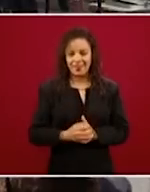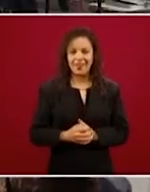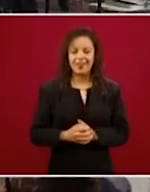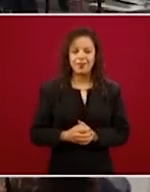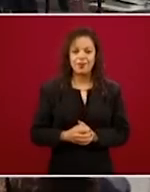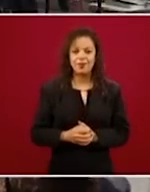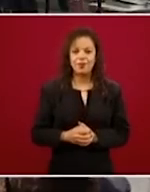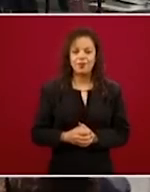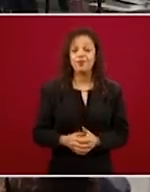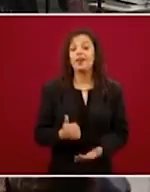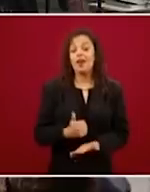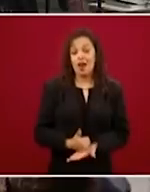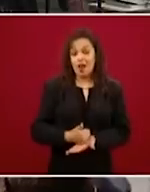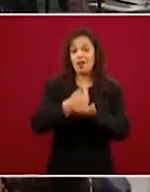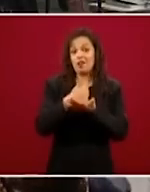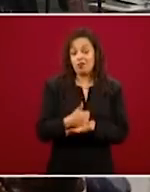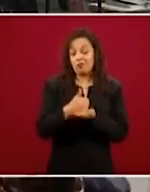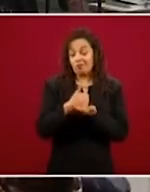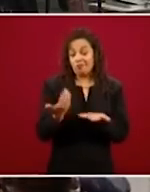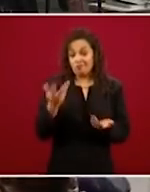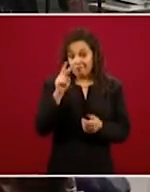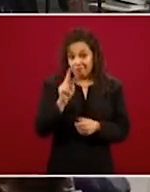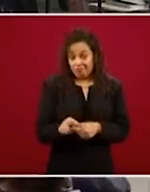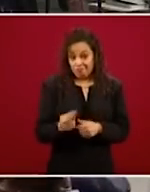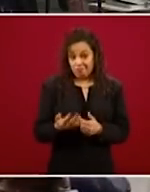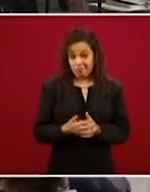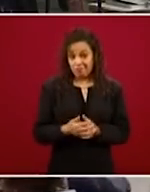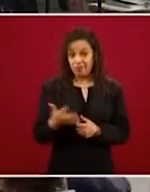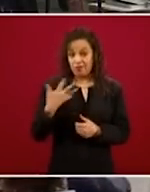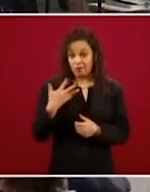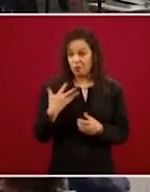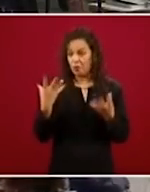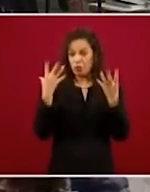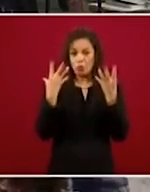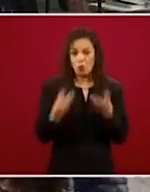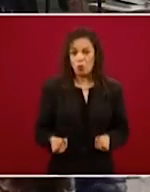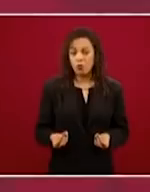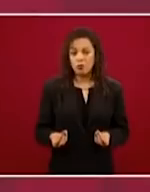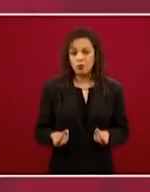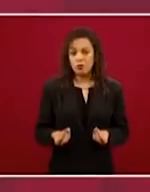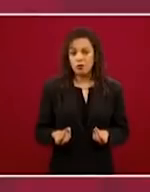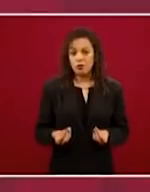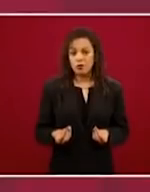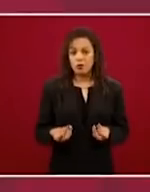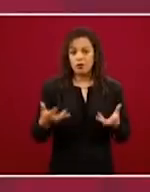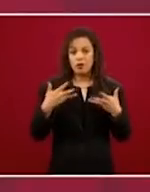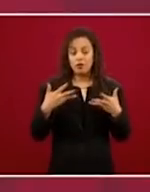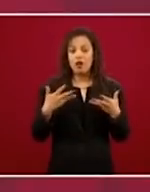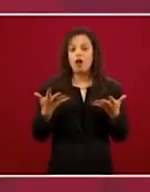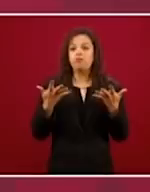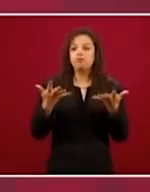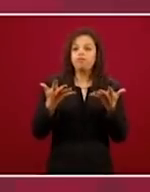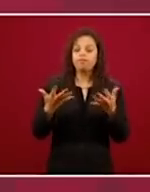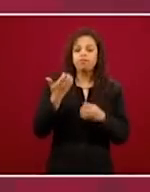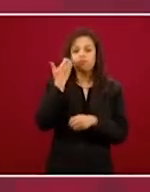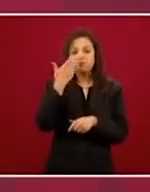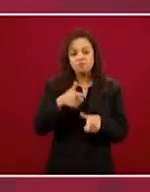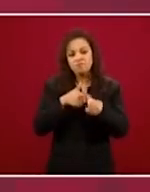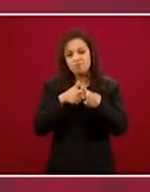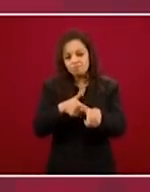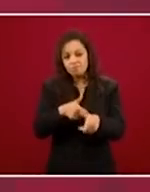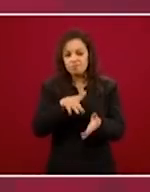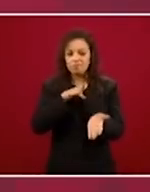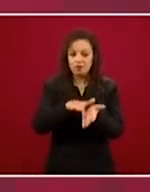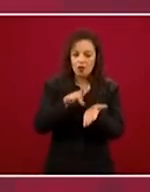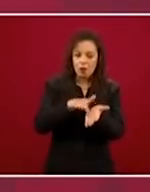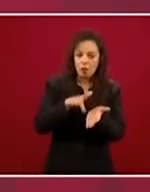que nos ayuden hay muchos que tienen deseos de contribuir ayuda